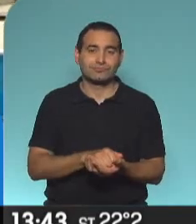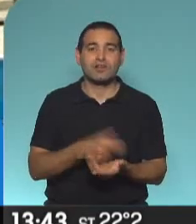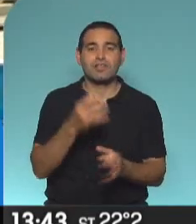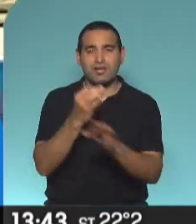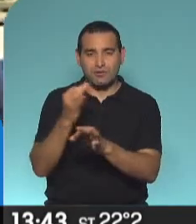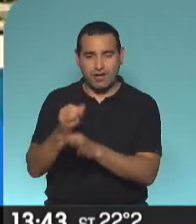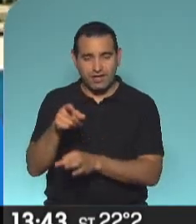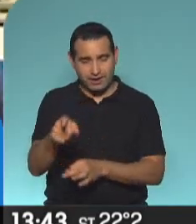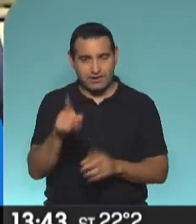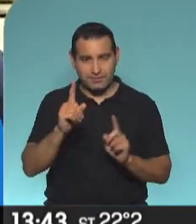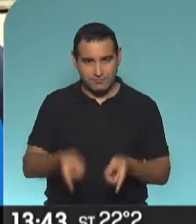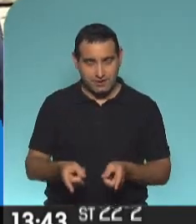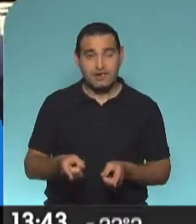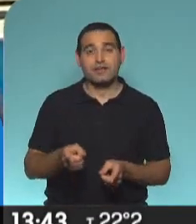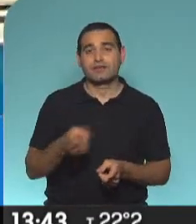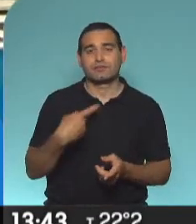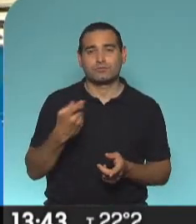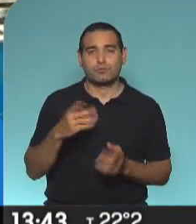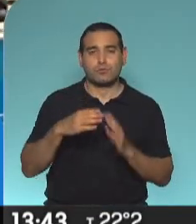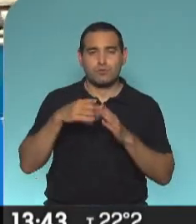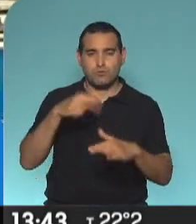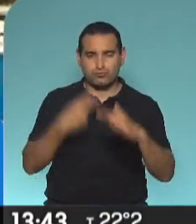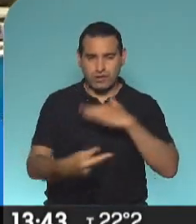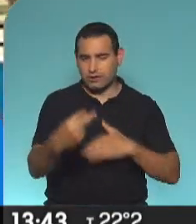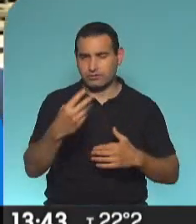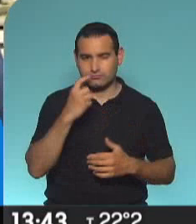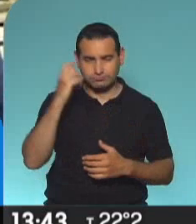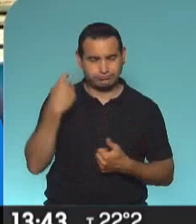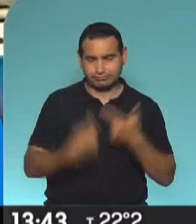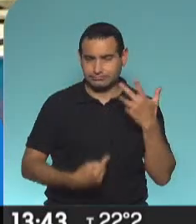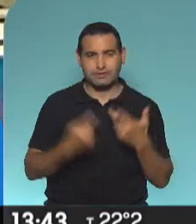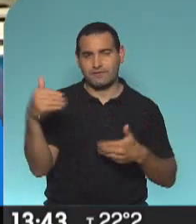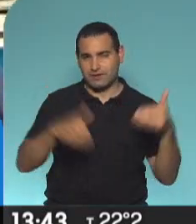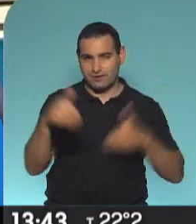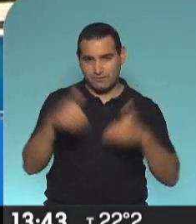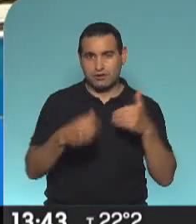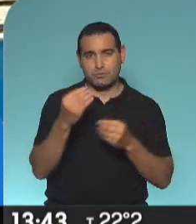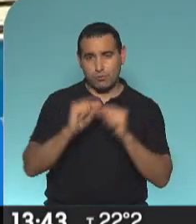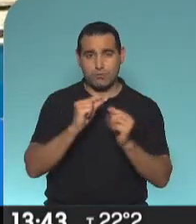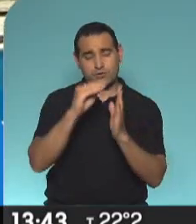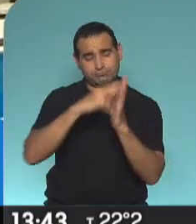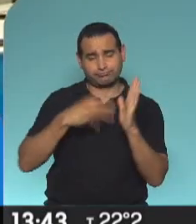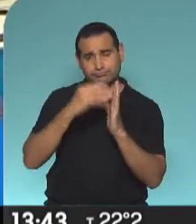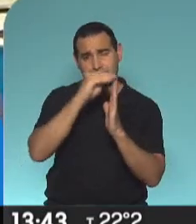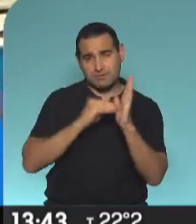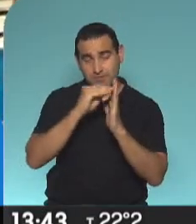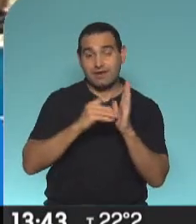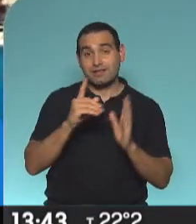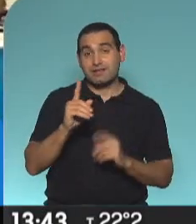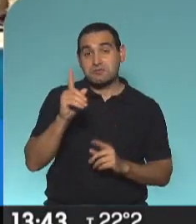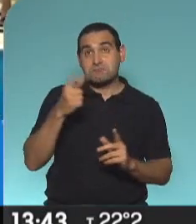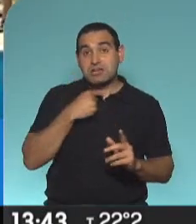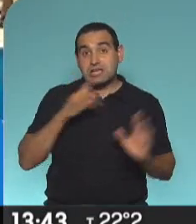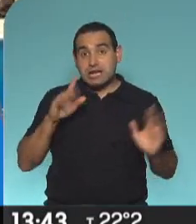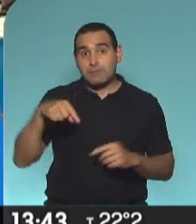escuelas de guardavidas, los chicos de buceo y de esa forma se va completando una grilla. Y si Dios quiere, la semana que viene,